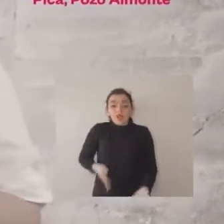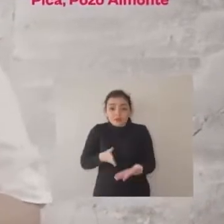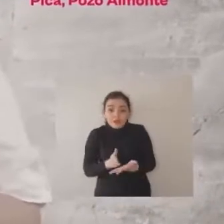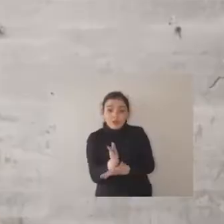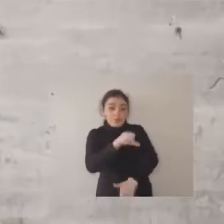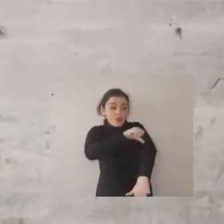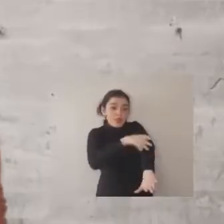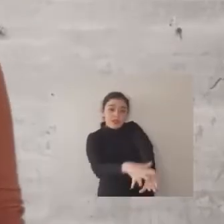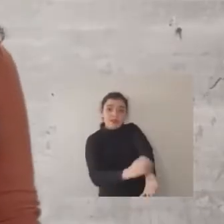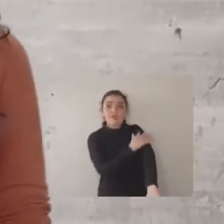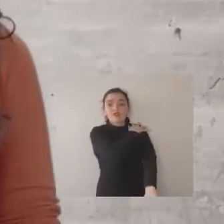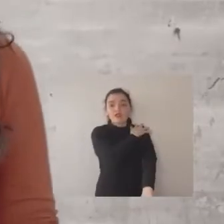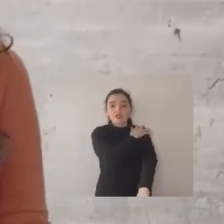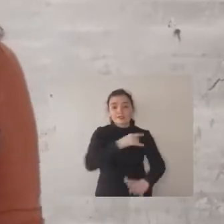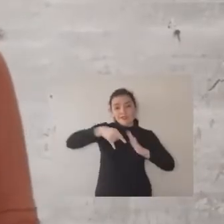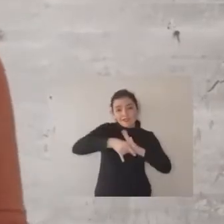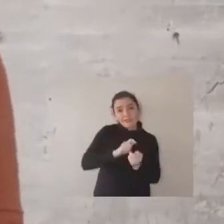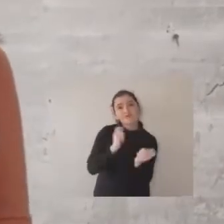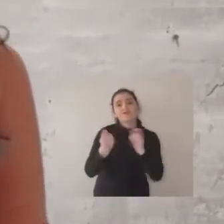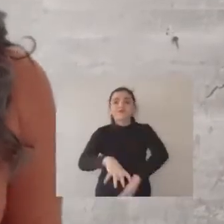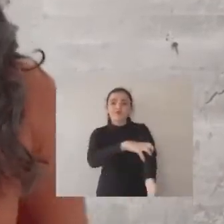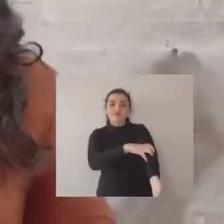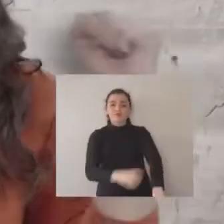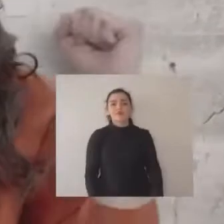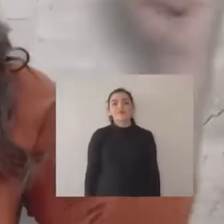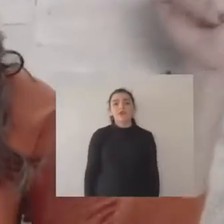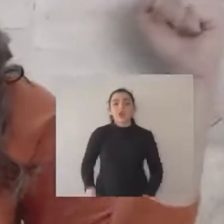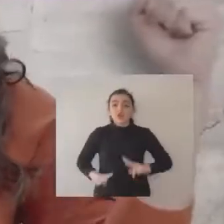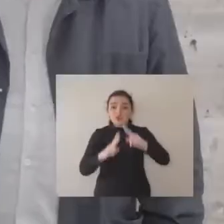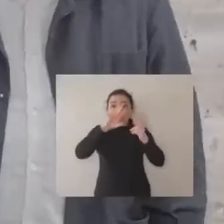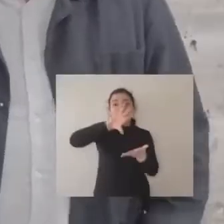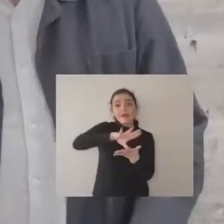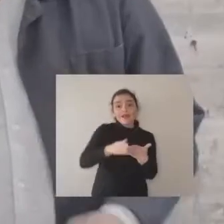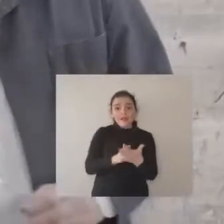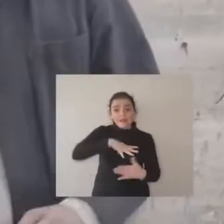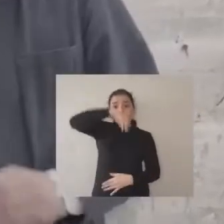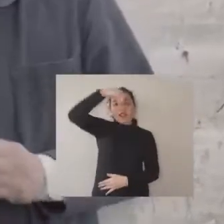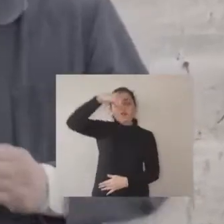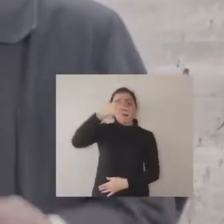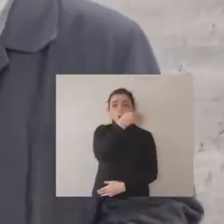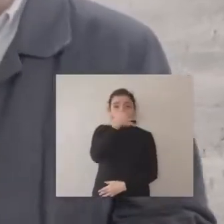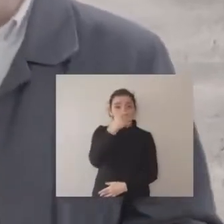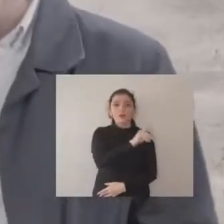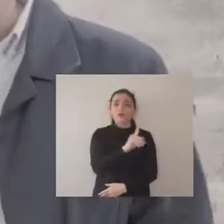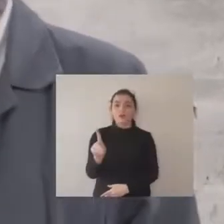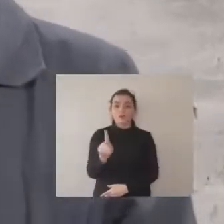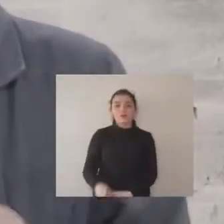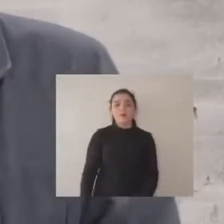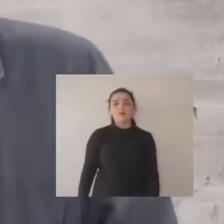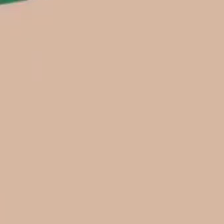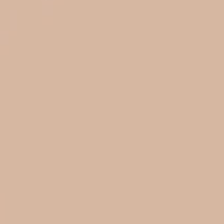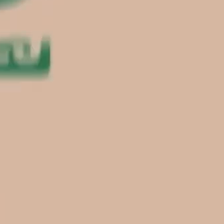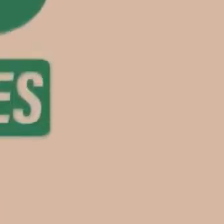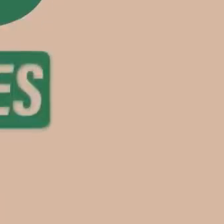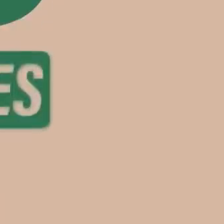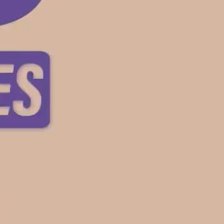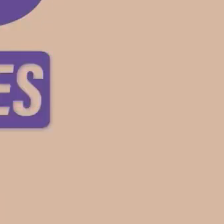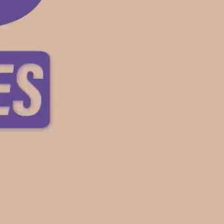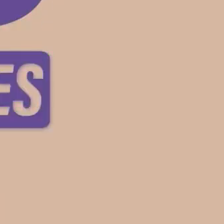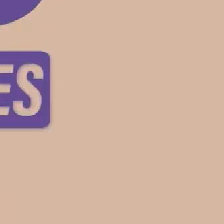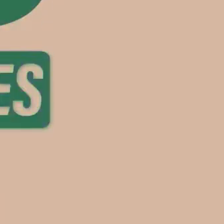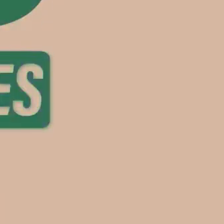más justo. Comencemos con la descentralización. Chiloé Región. Construyamos un país desde el alma, no desde el lucro.